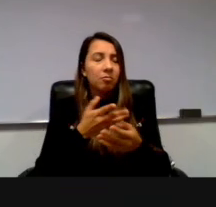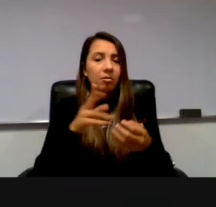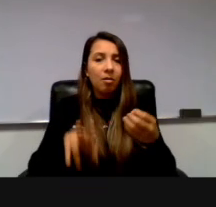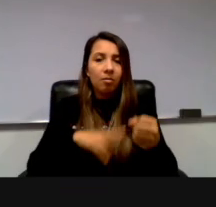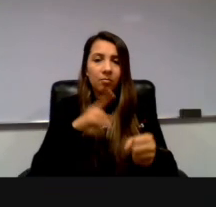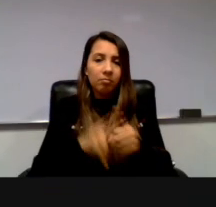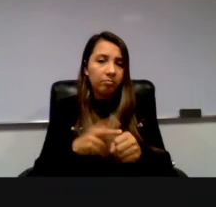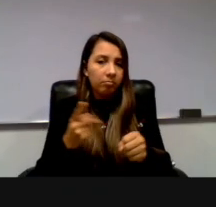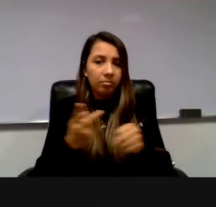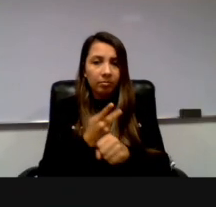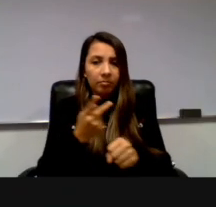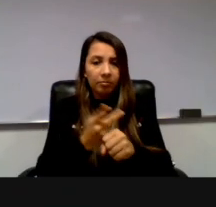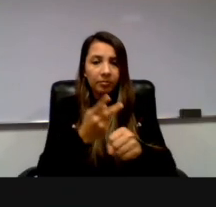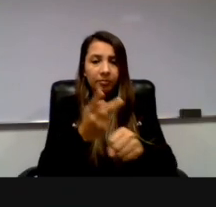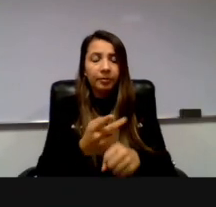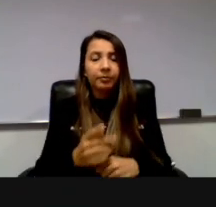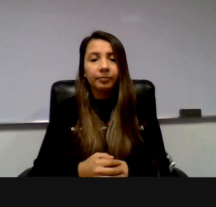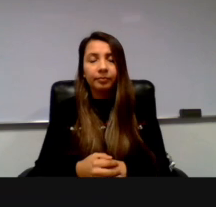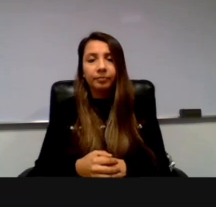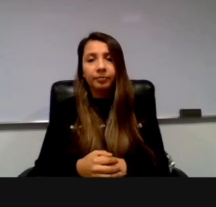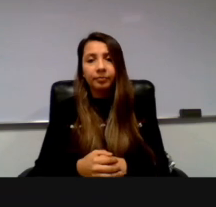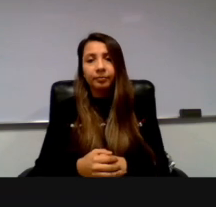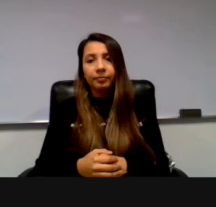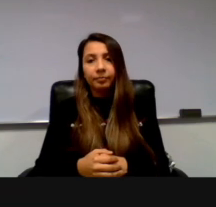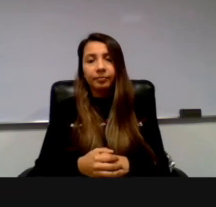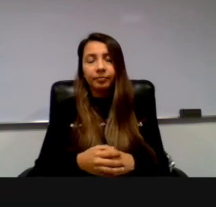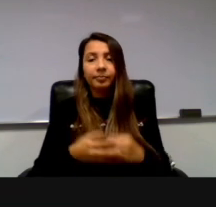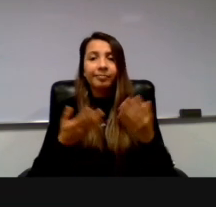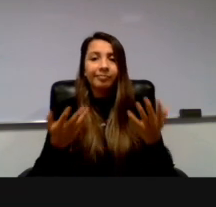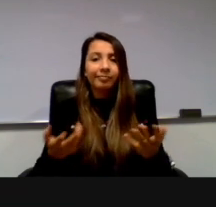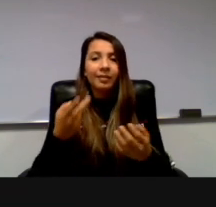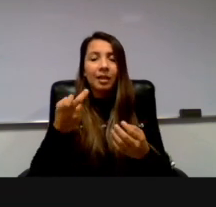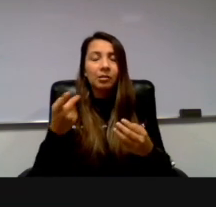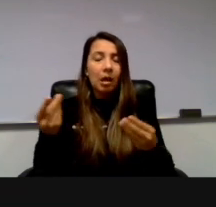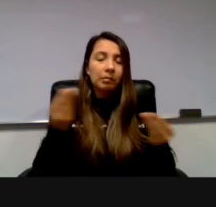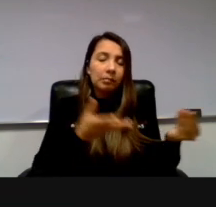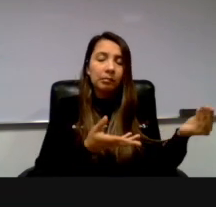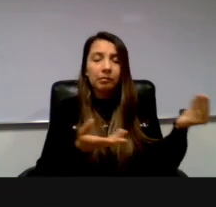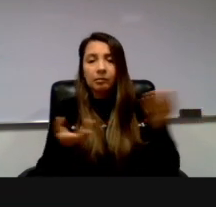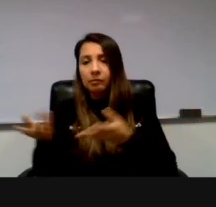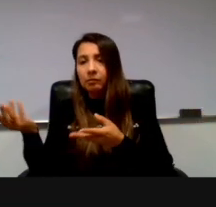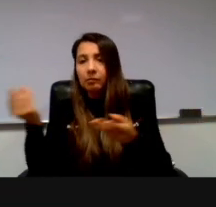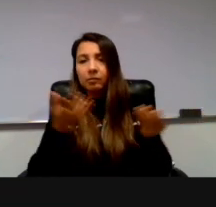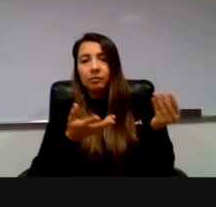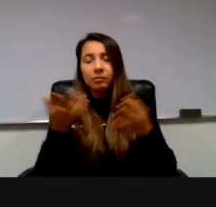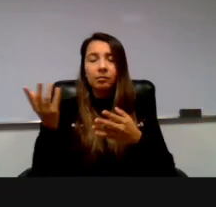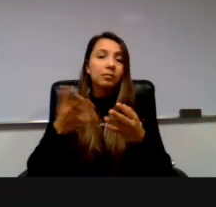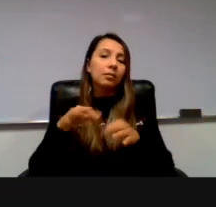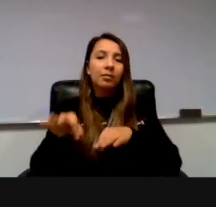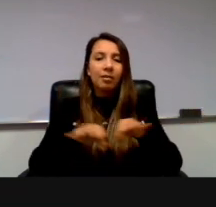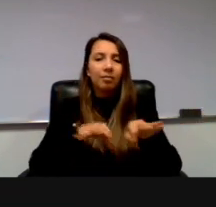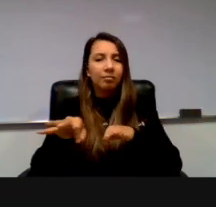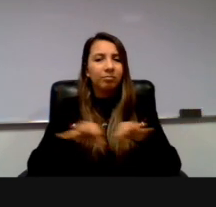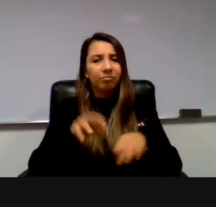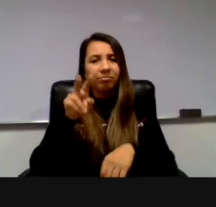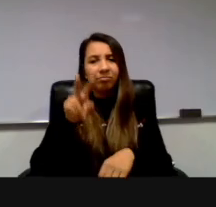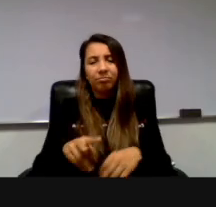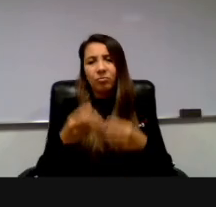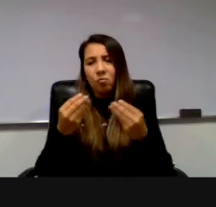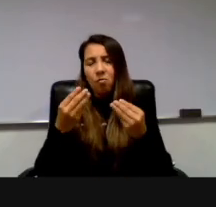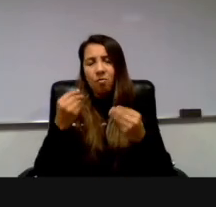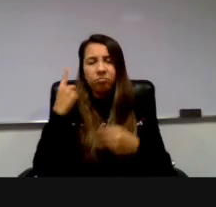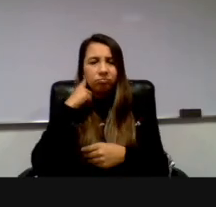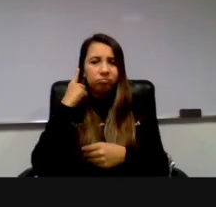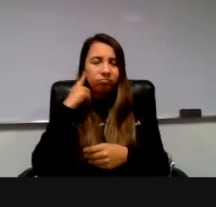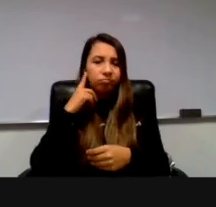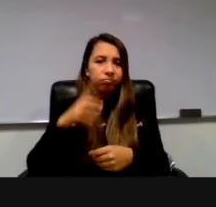buena frecuencia, ¿no? Entonces, bueno, pues es esta crítica que se le hizo a este trabajo. Fue un trabajo muy citado y